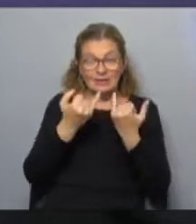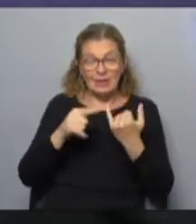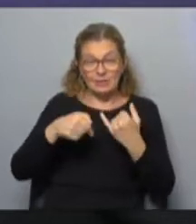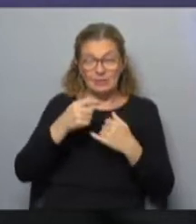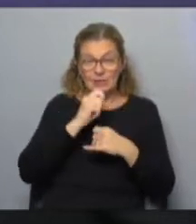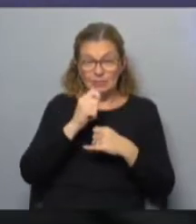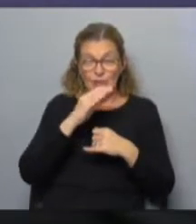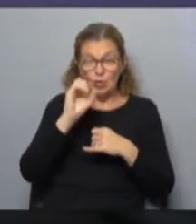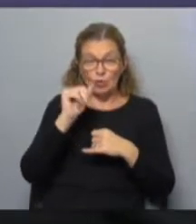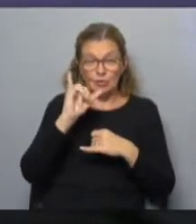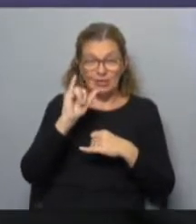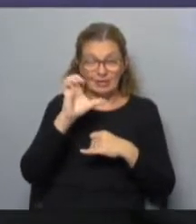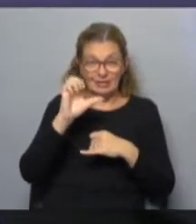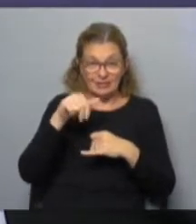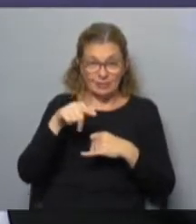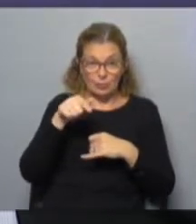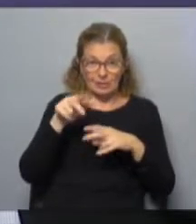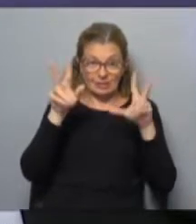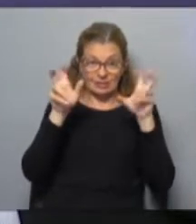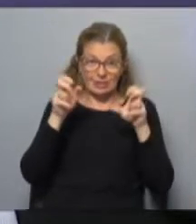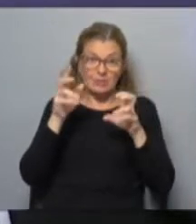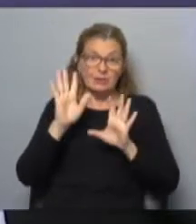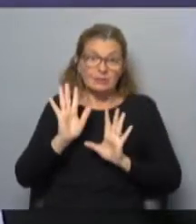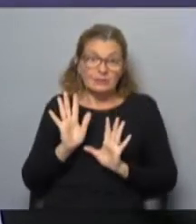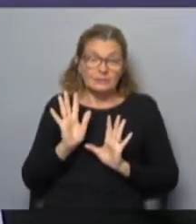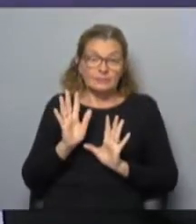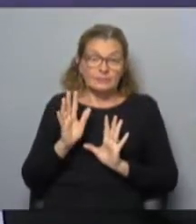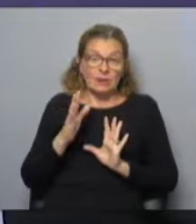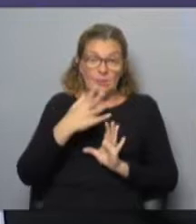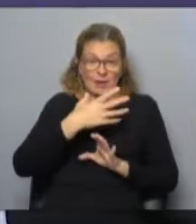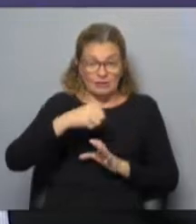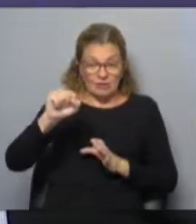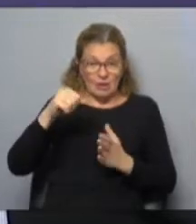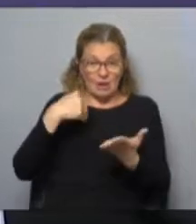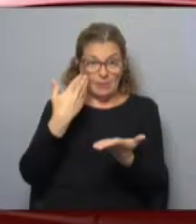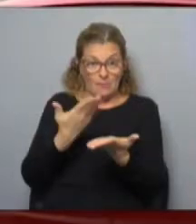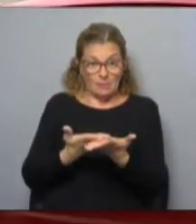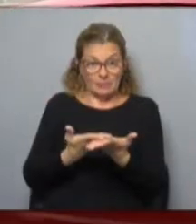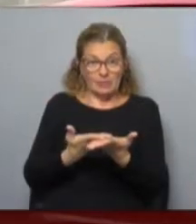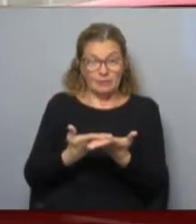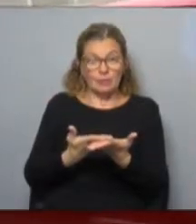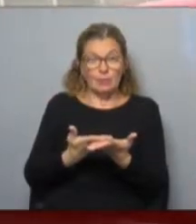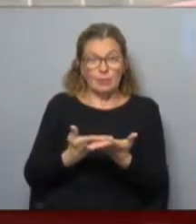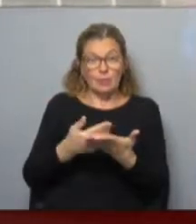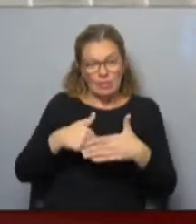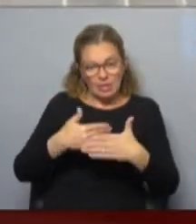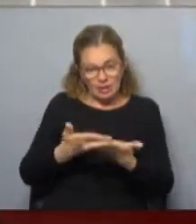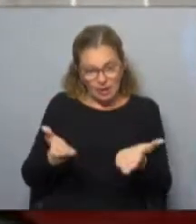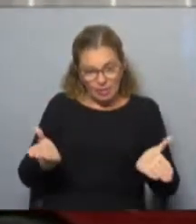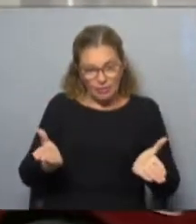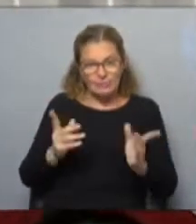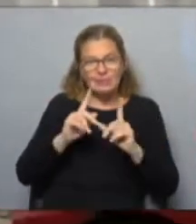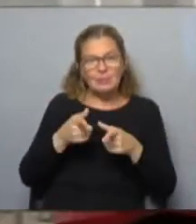una entrevista con Codicen, sobre todo por este tema, así que va a llevar también el planteo. Y hemos dejado nosotros